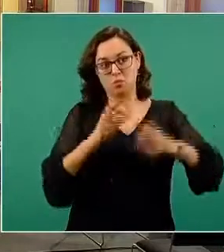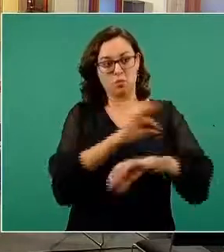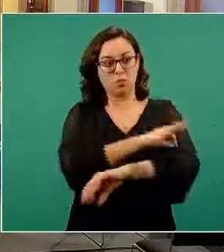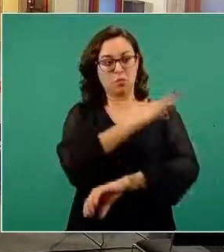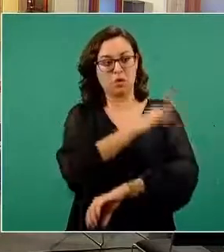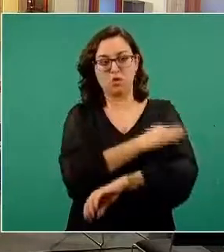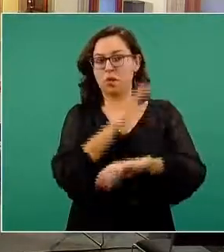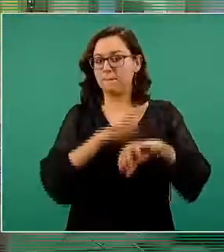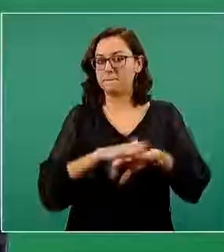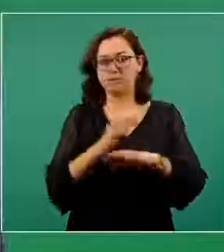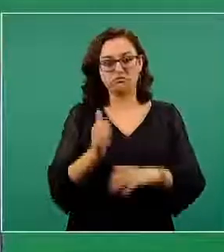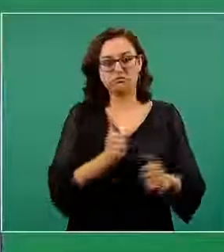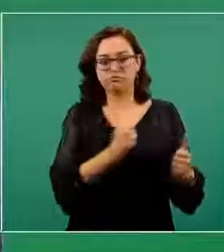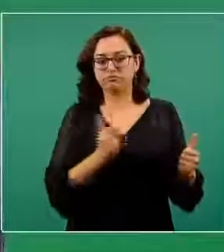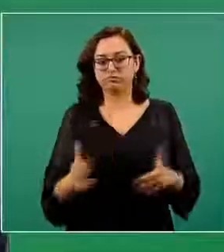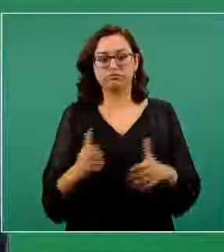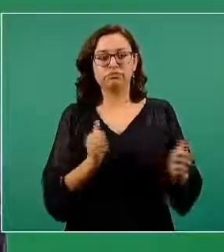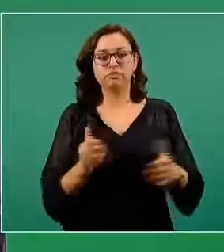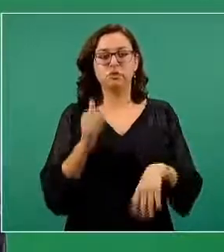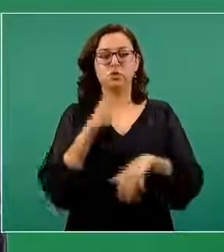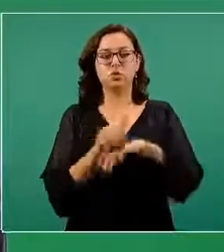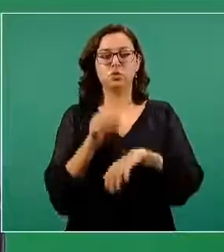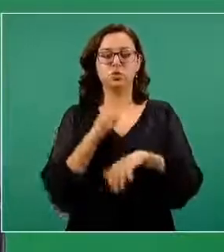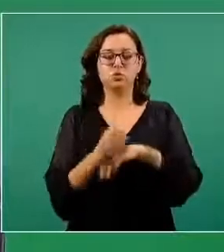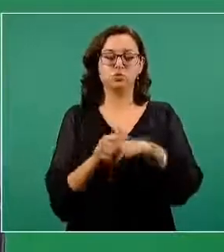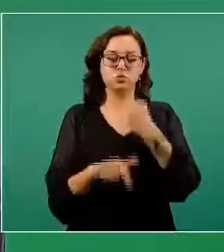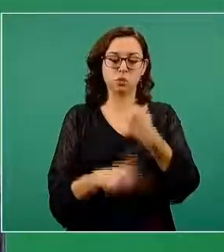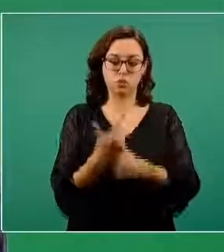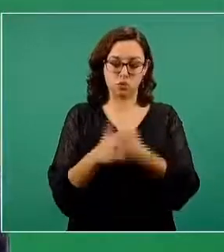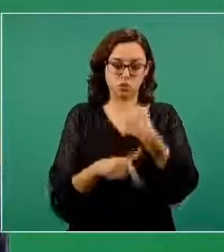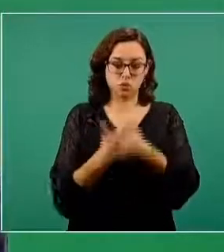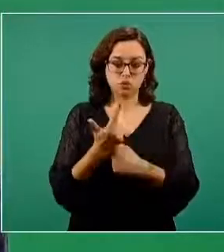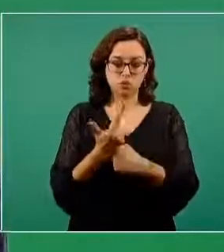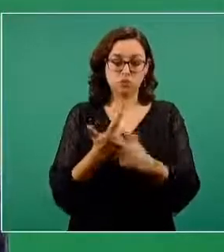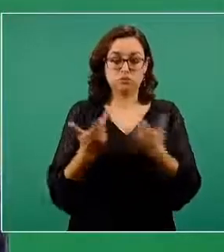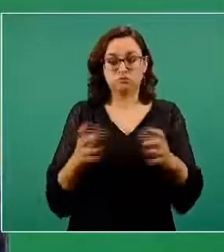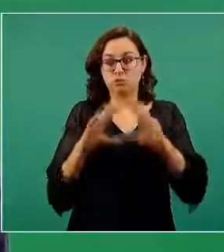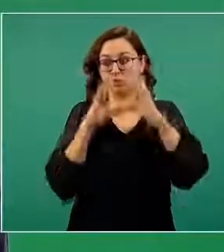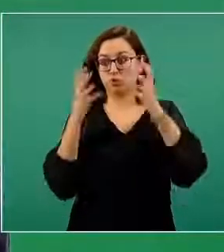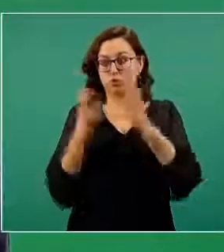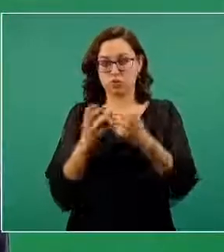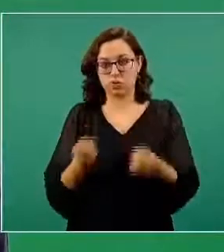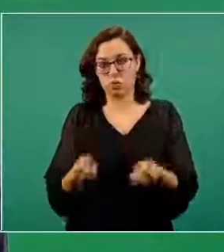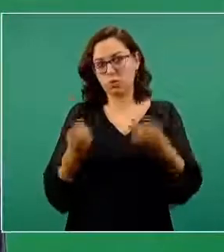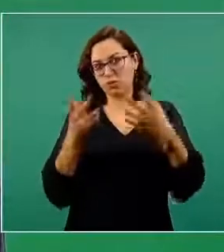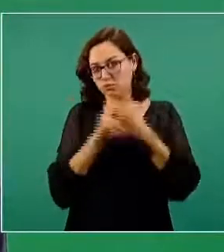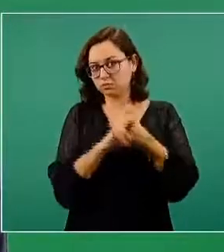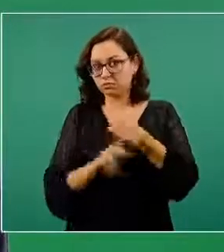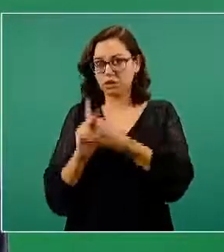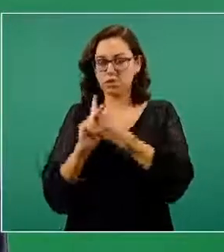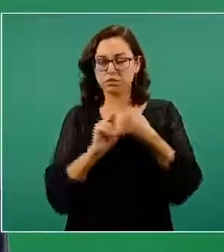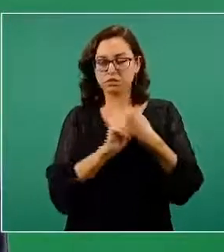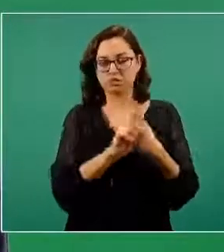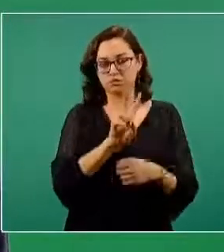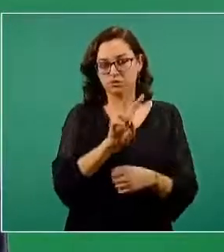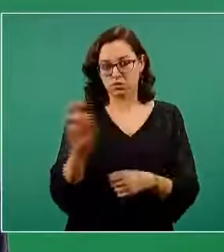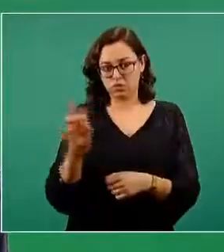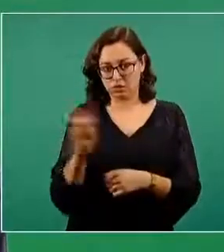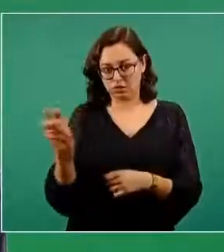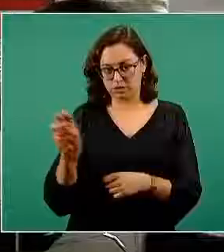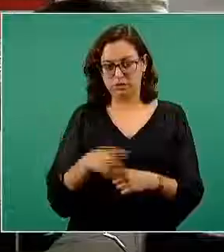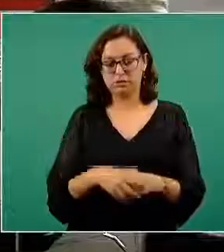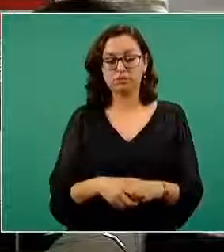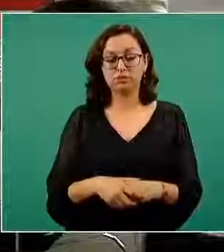vacunas recibidas y aplicadas, somos el país número 12 de casi 200 países o estados soberanos que hay en el